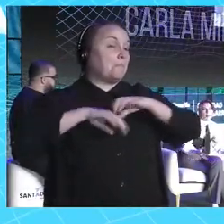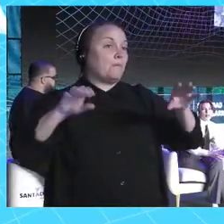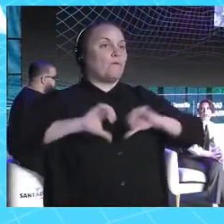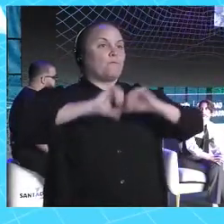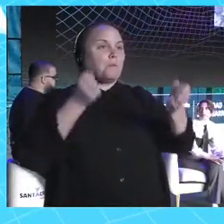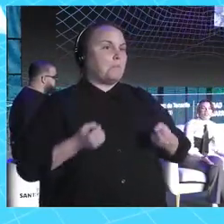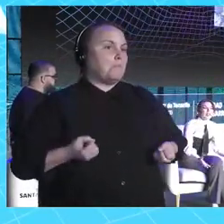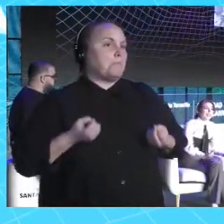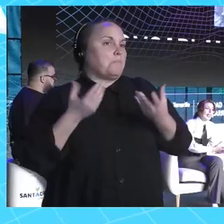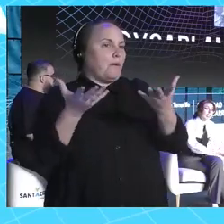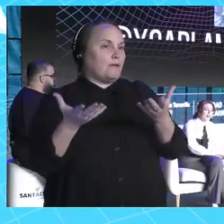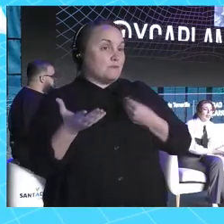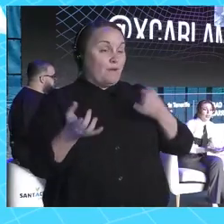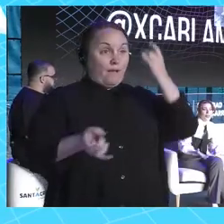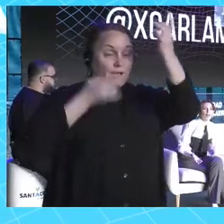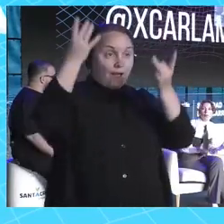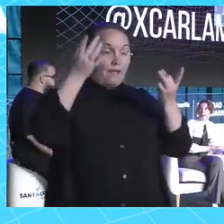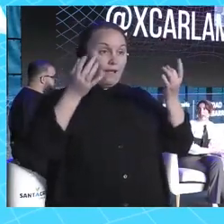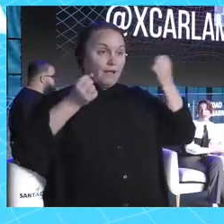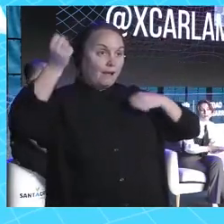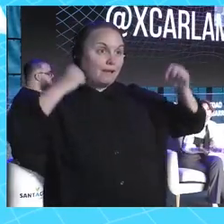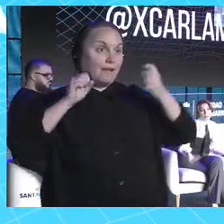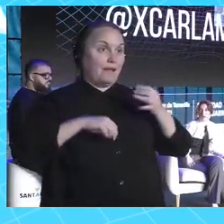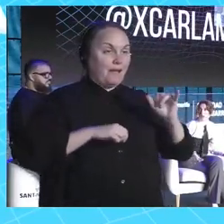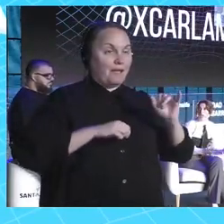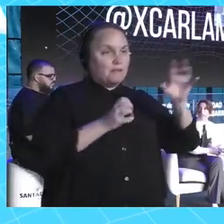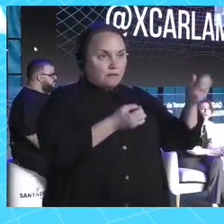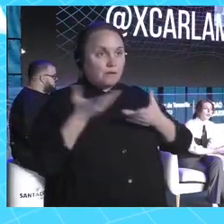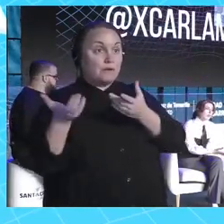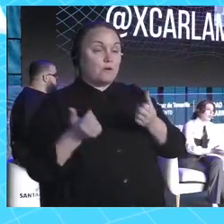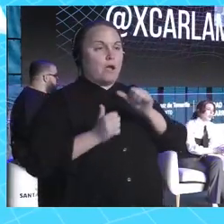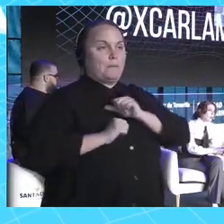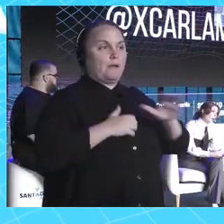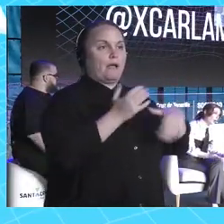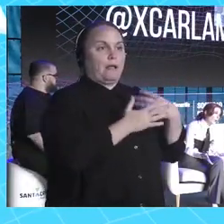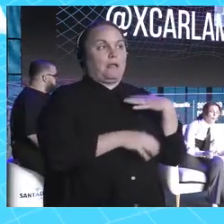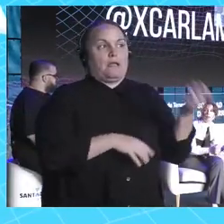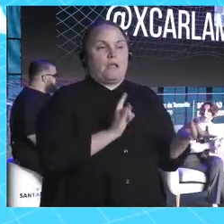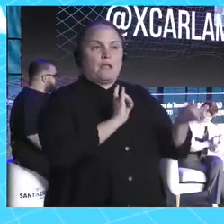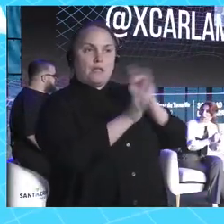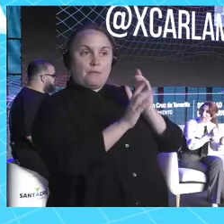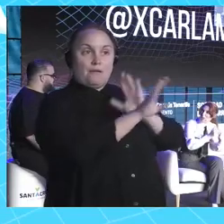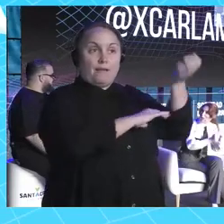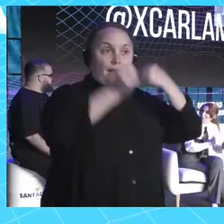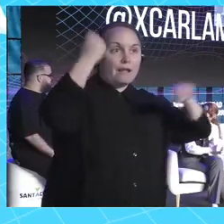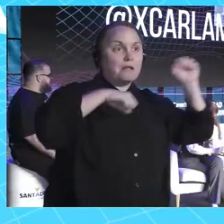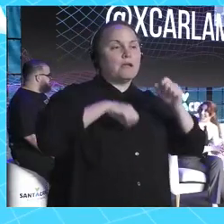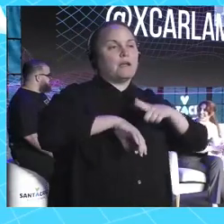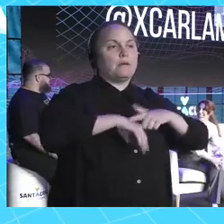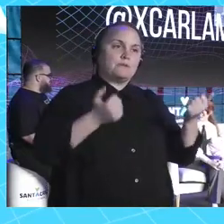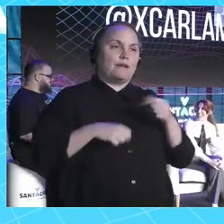expresarme de expresar esa creatividad que mientras Espero que suene el teléfono Pues voy haciendo